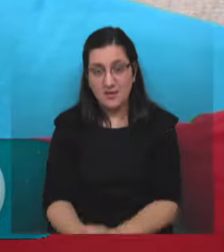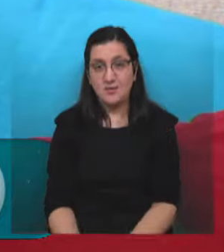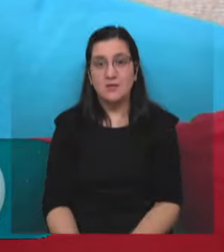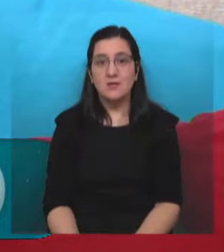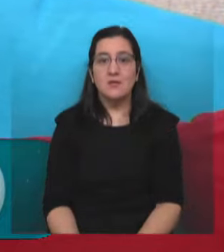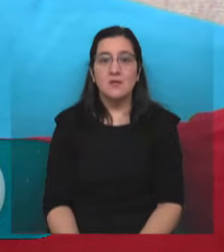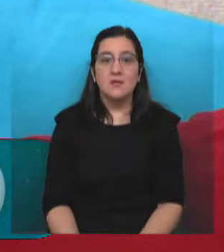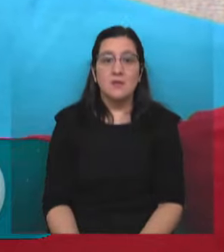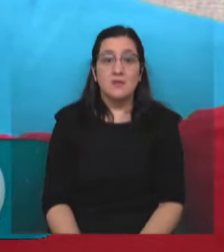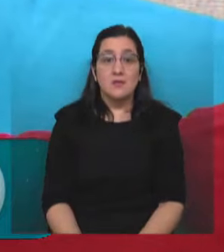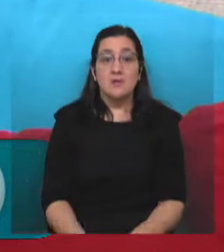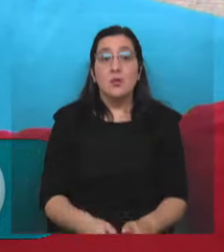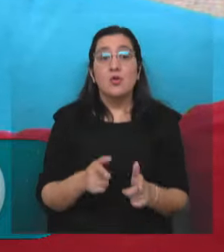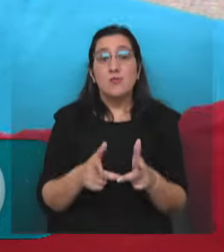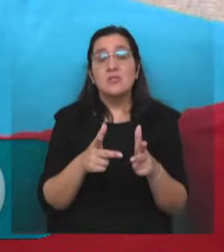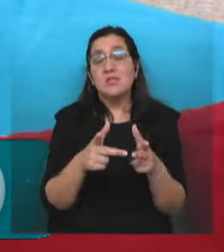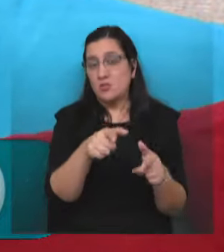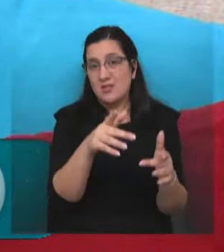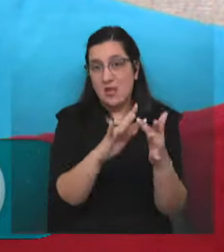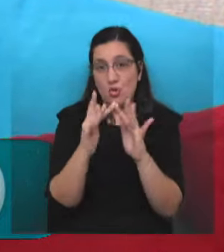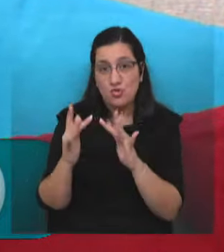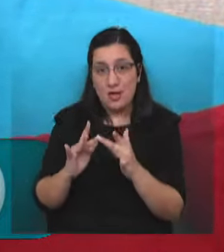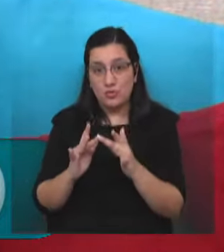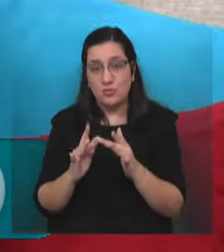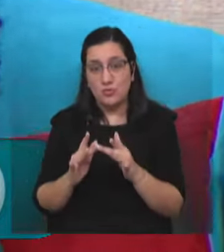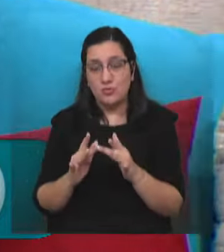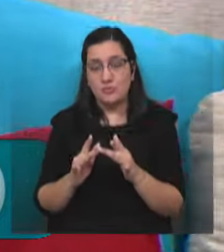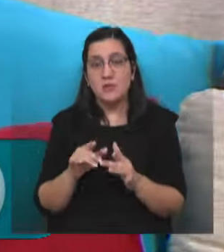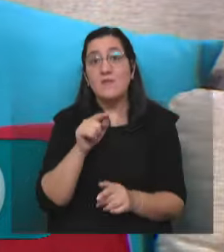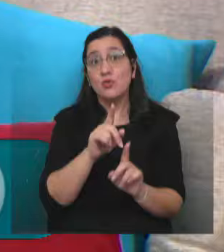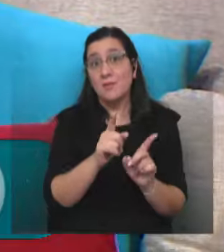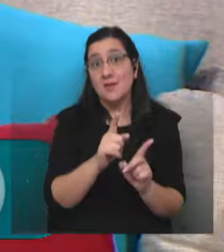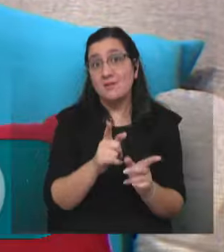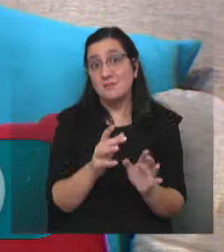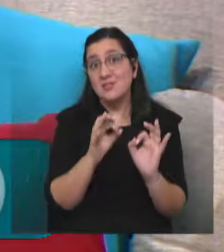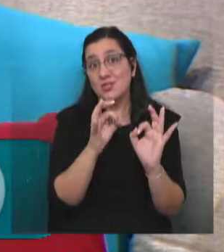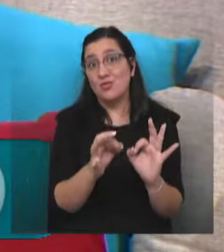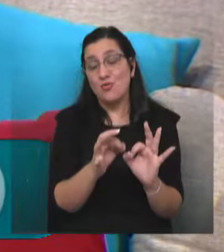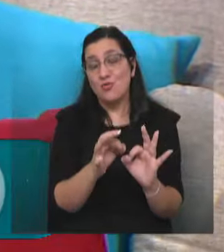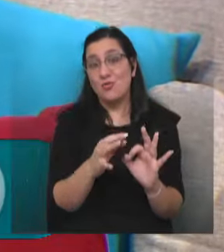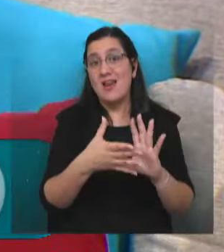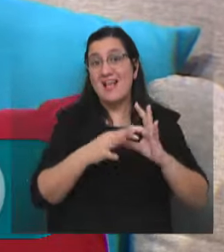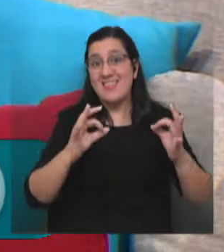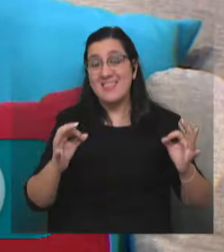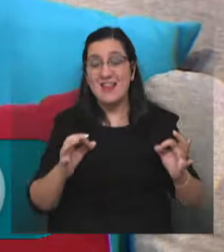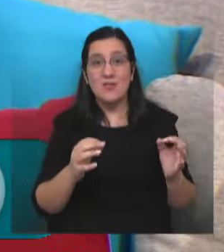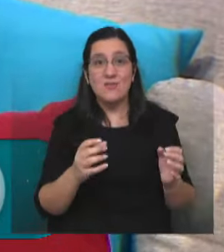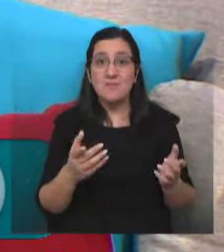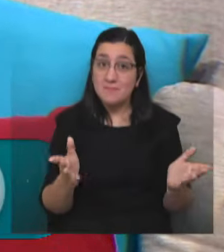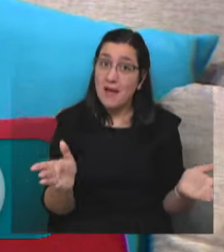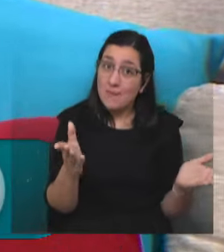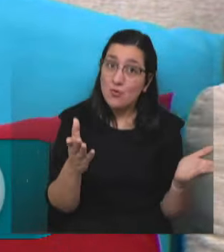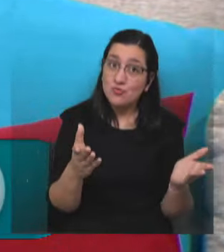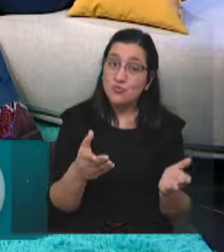algo que ha permeado a ustedes que están en contacto con esta... Y que, bueno, a vos también te llegó eso, ¿no? A través de una cadena, ese contagio de vamos hacia